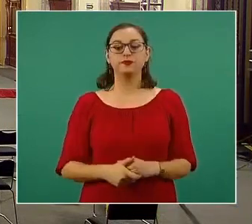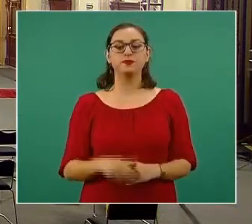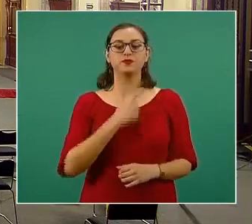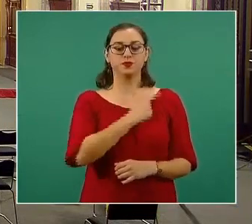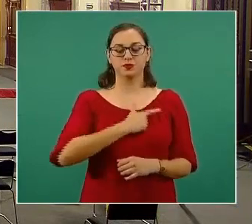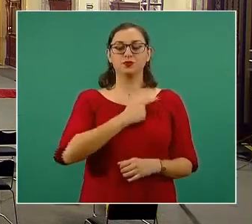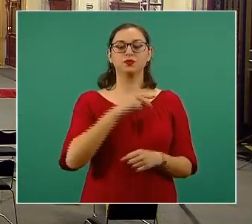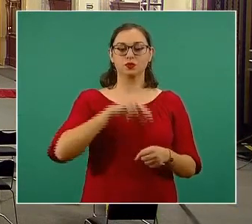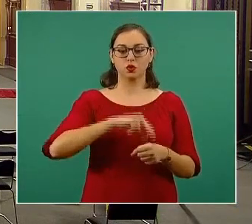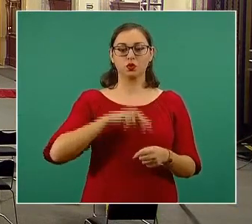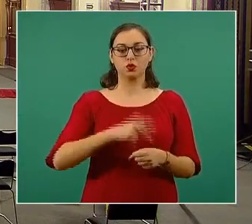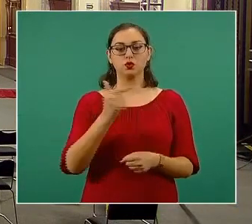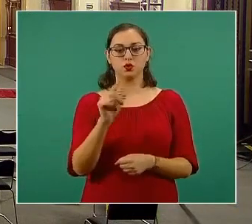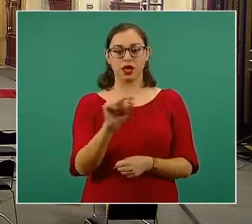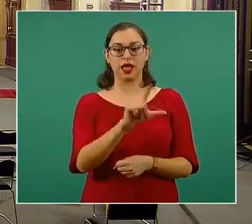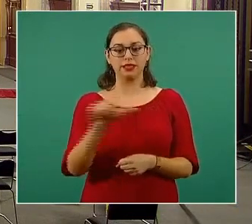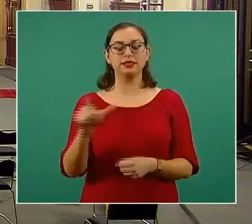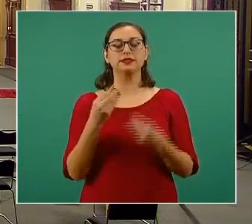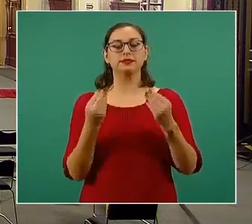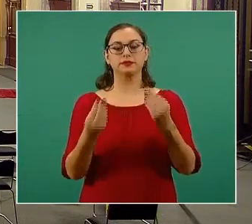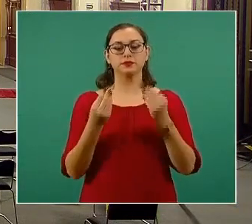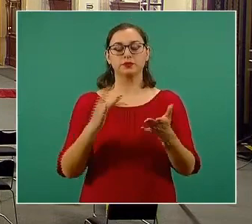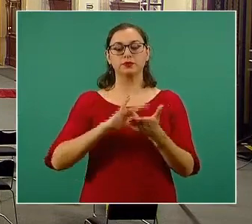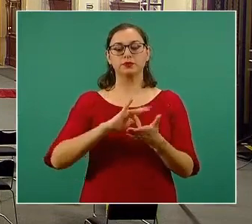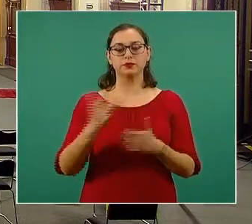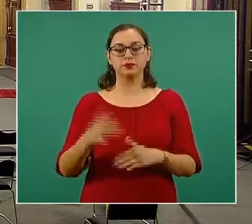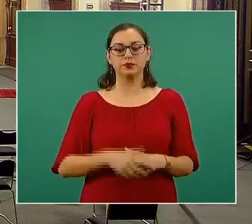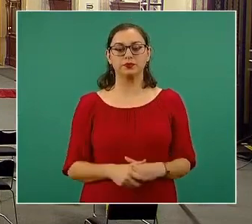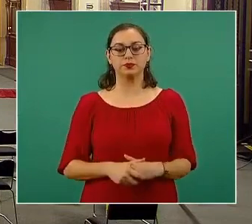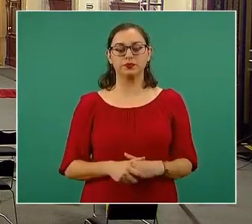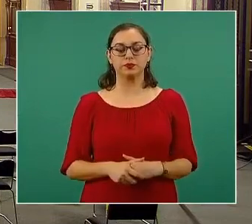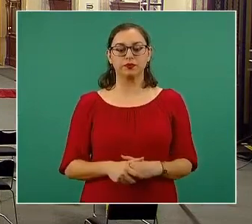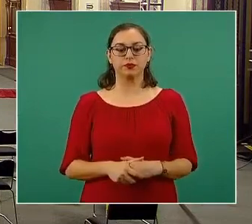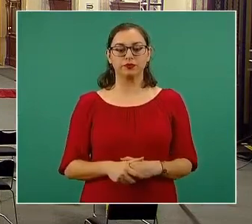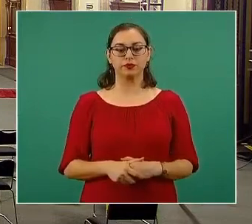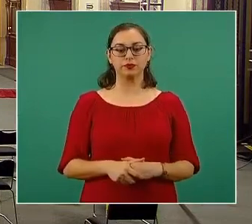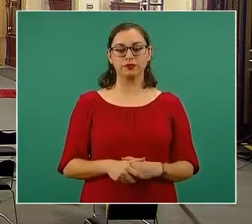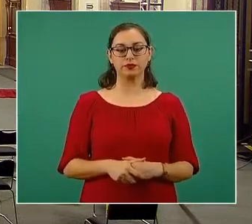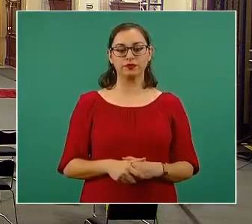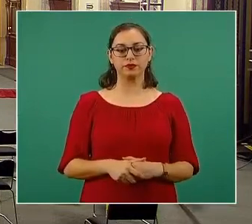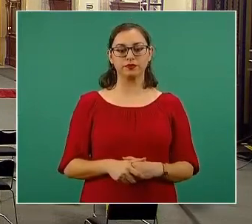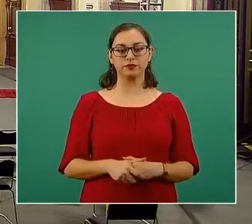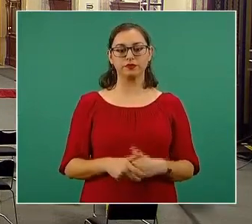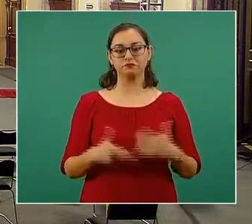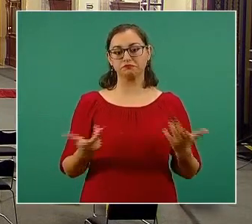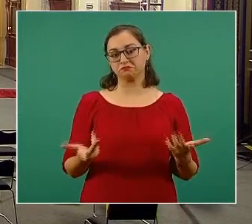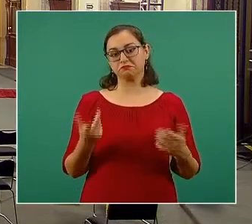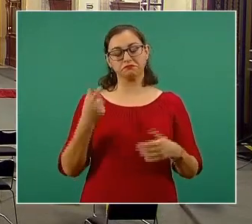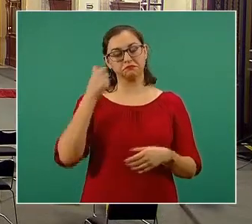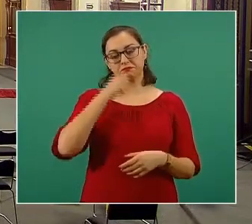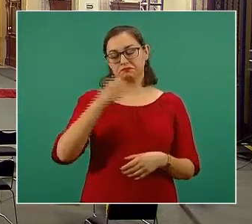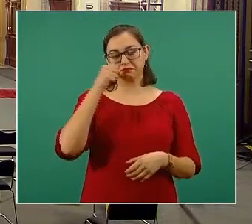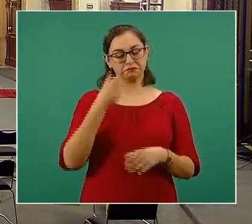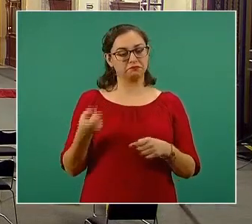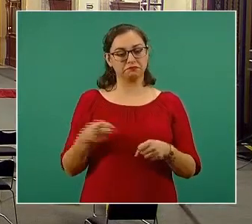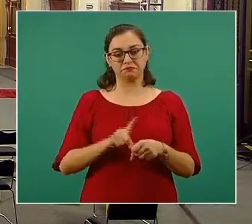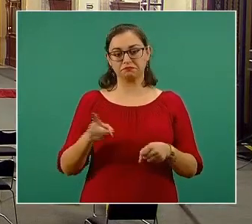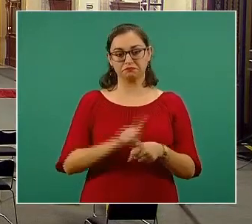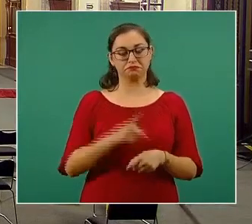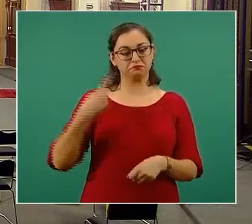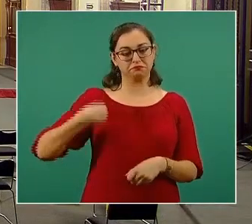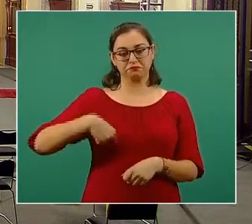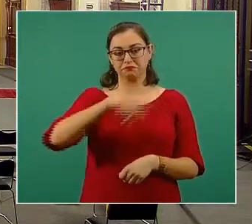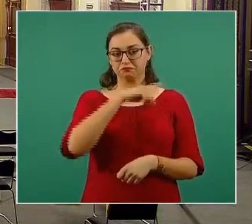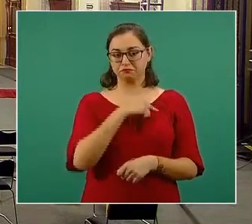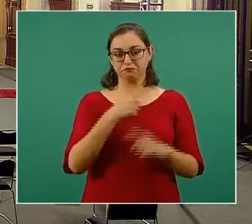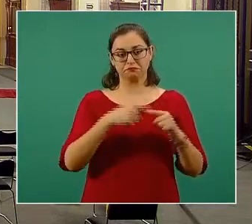muchísimas gracias. En la primera diapositiva, como todos los días, presentamos nuestra curva epidémica de casos, como